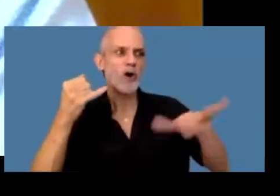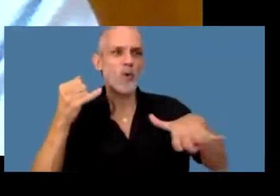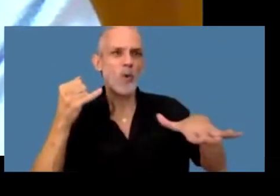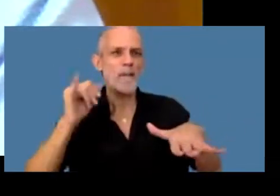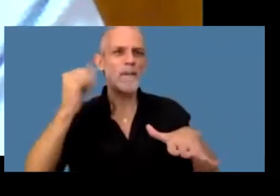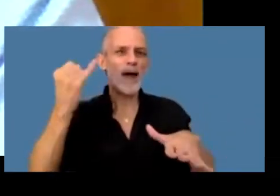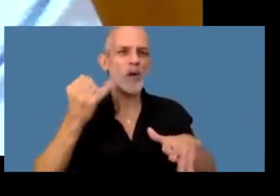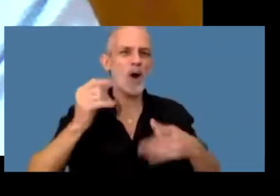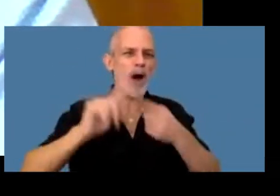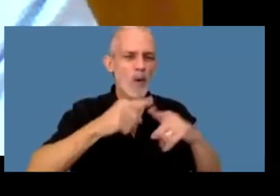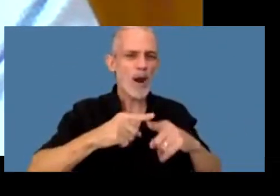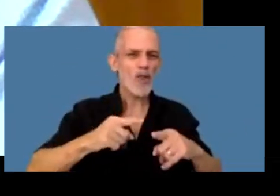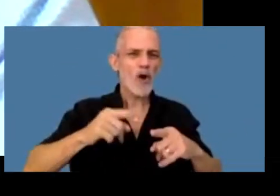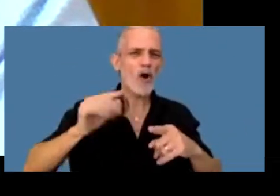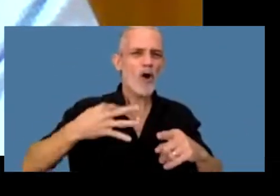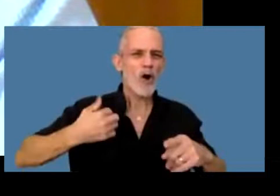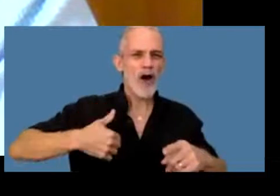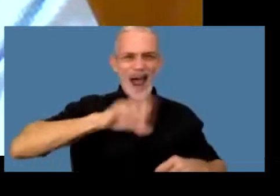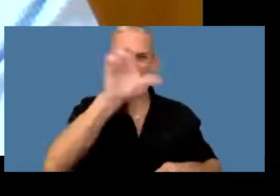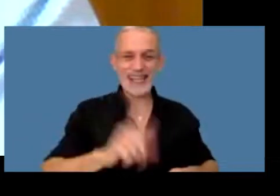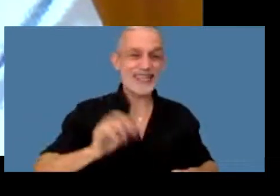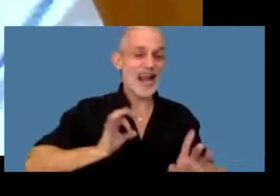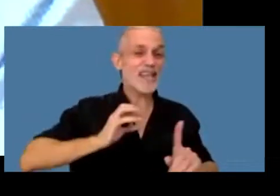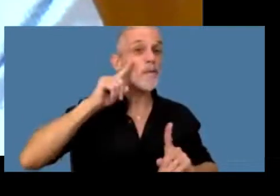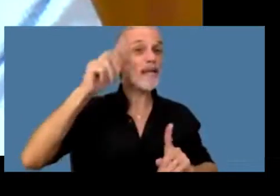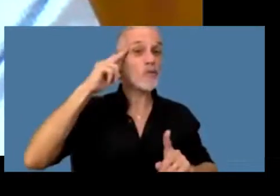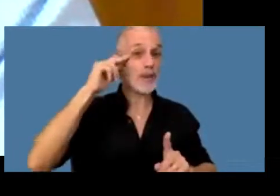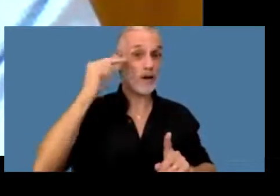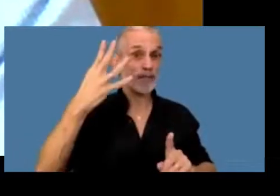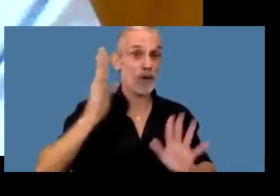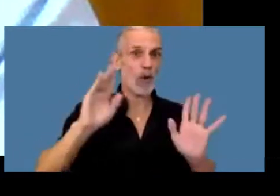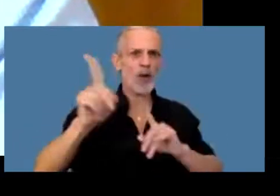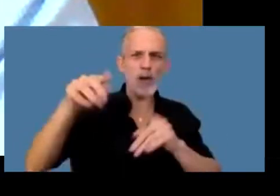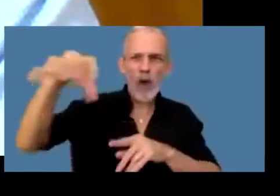del 94 que eximen de ingresos brutos a la industria que está